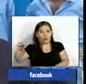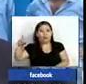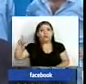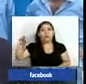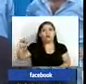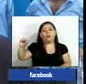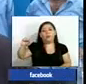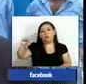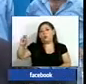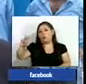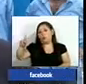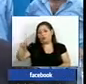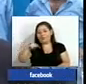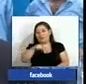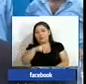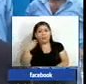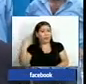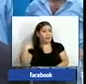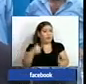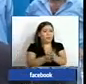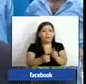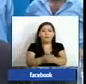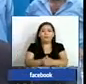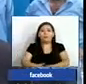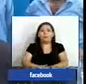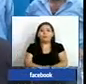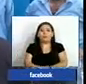colonia Las Delicias, han tenido un problema de años.